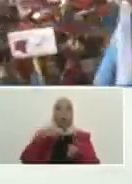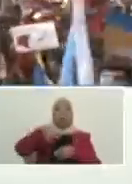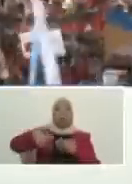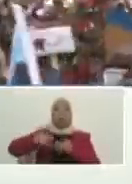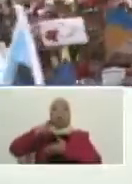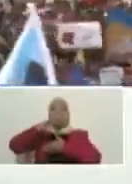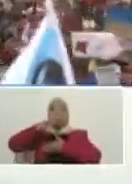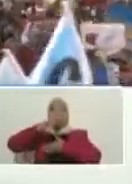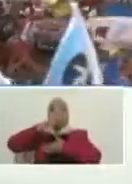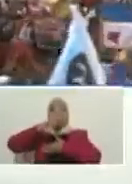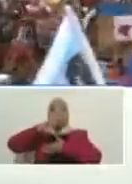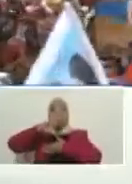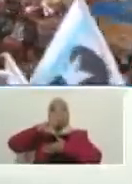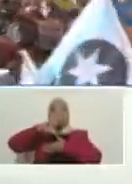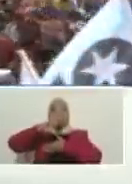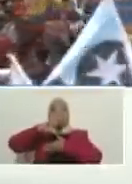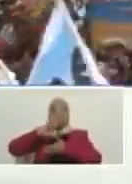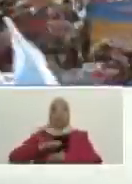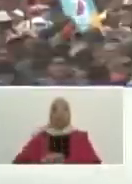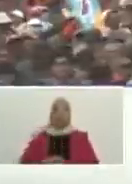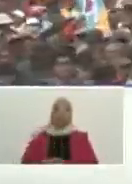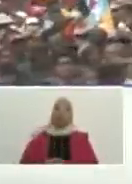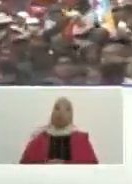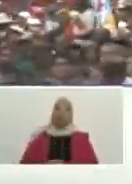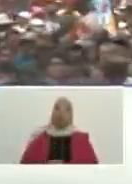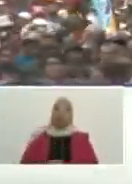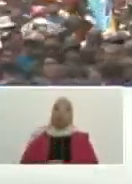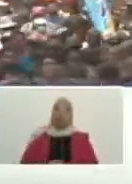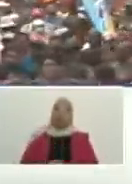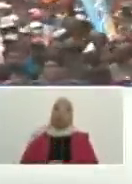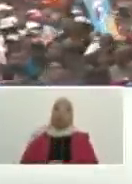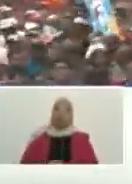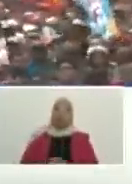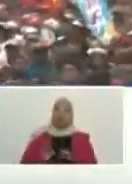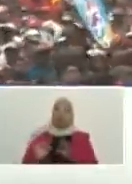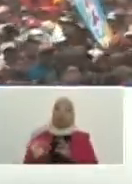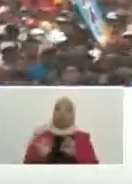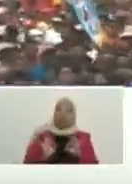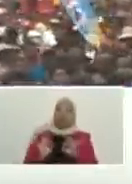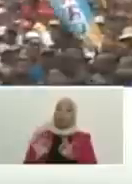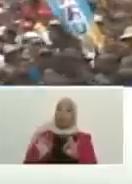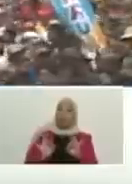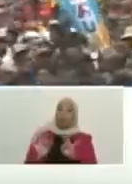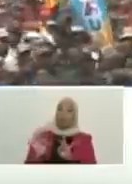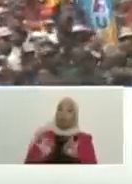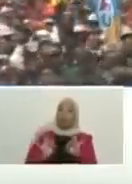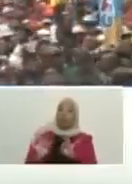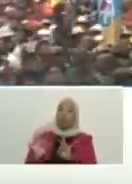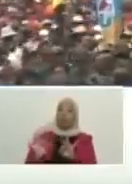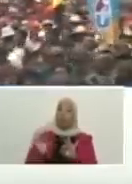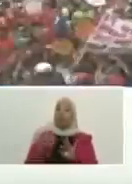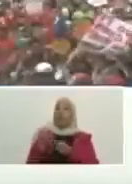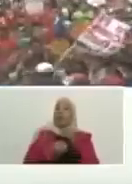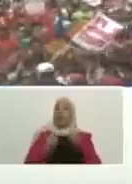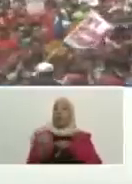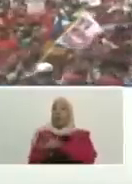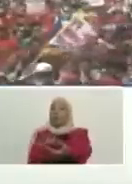América, preparó el terreno para que